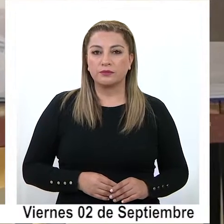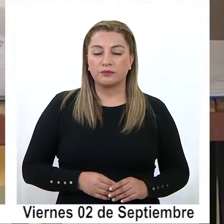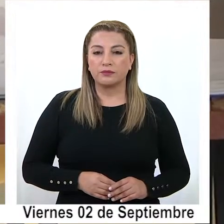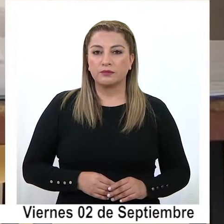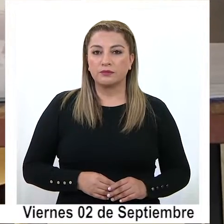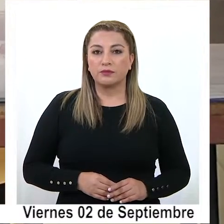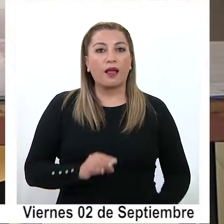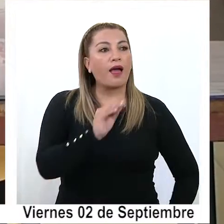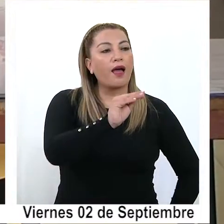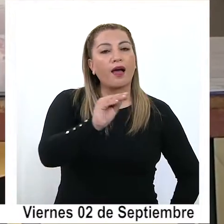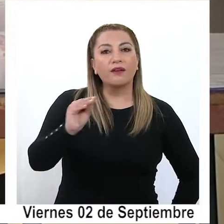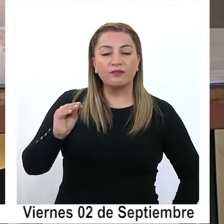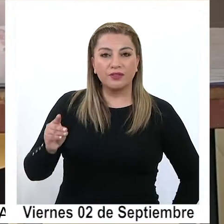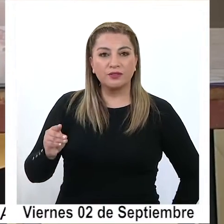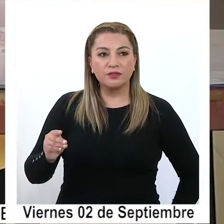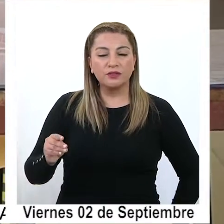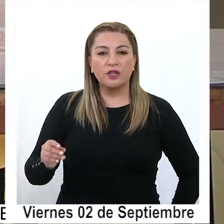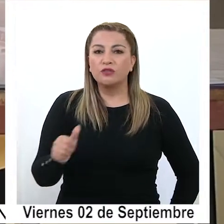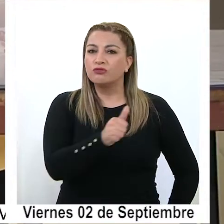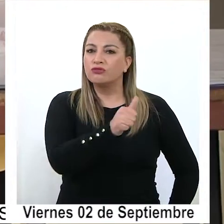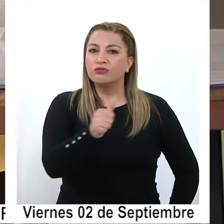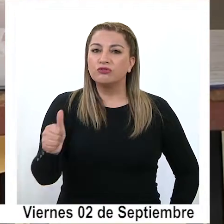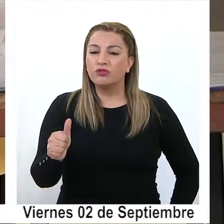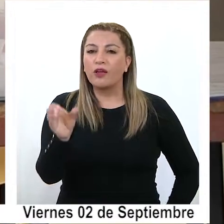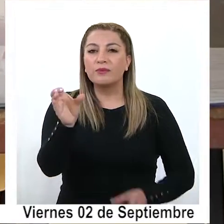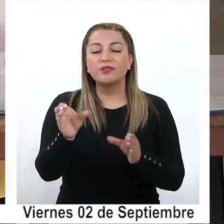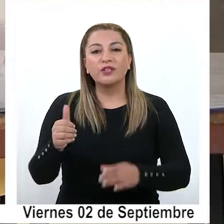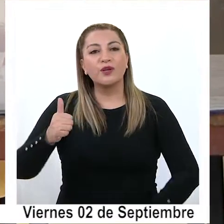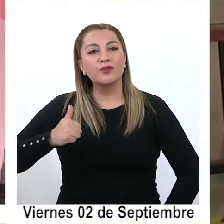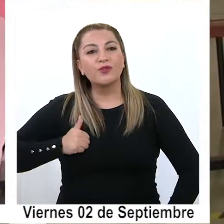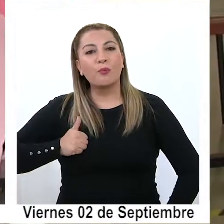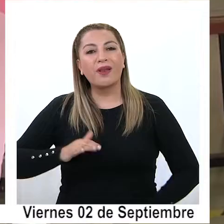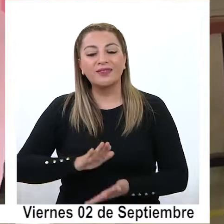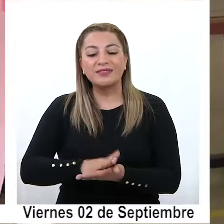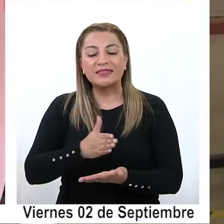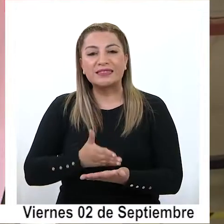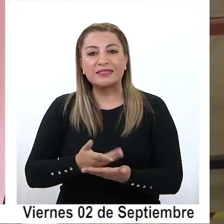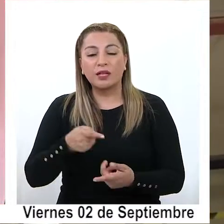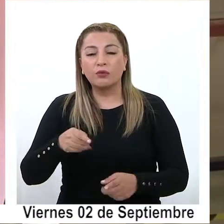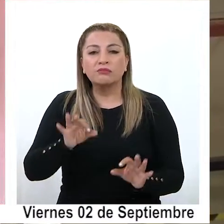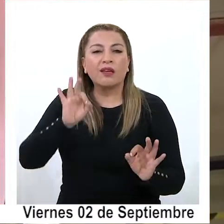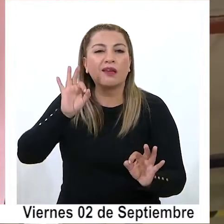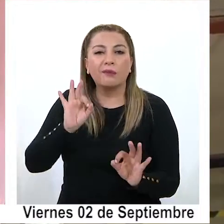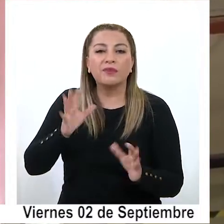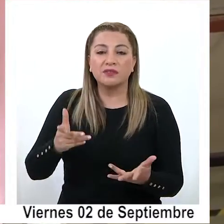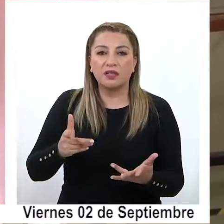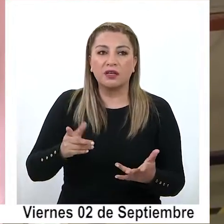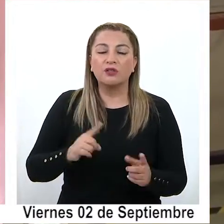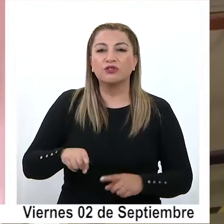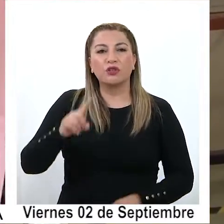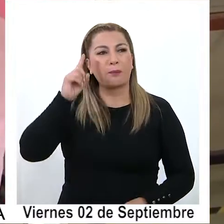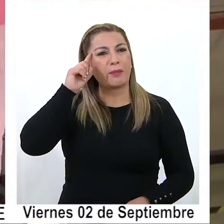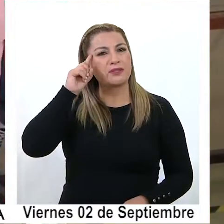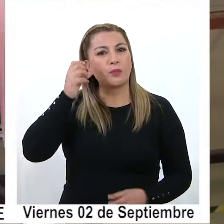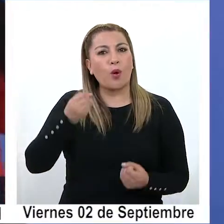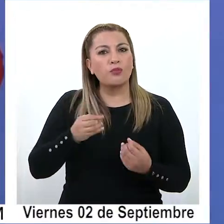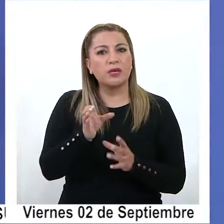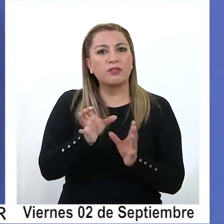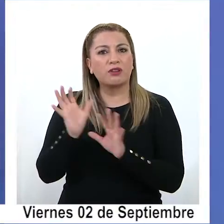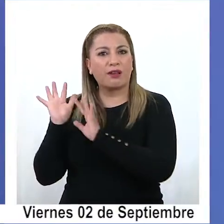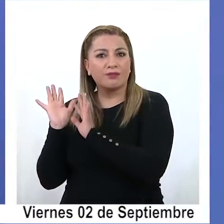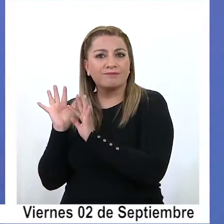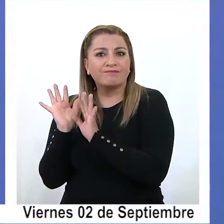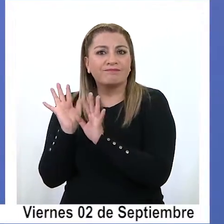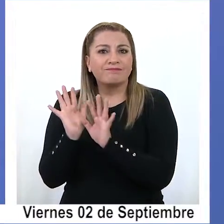Un llamado para que los electores cumplan las normas sanitarias, en especial debido a que se espera una alta afluencia de